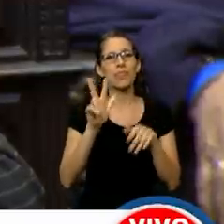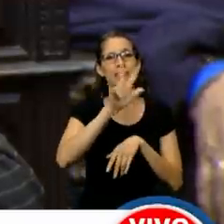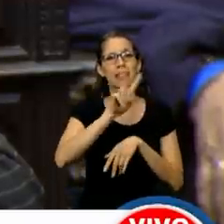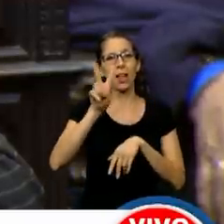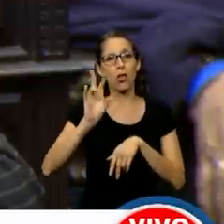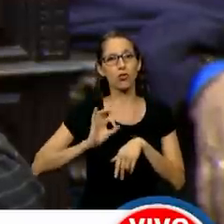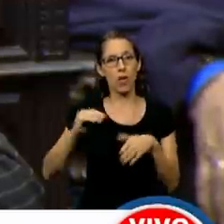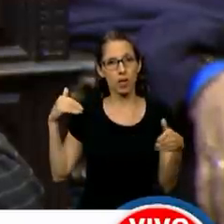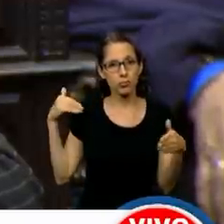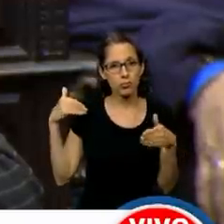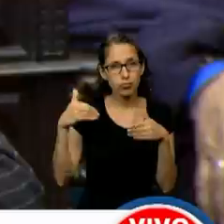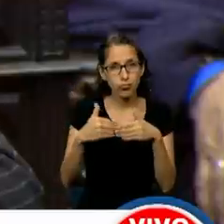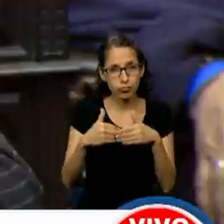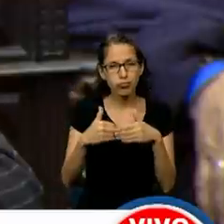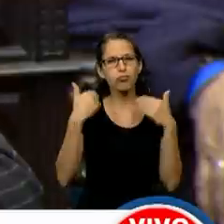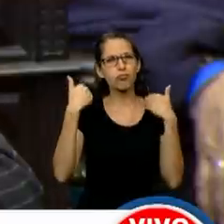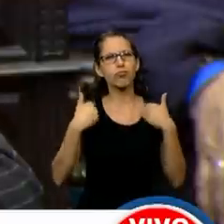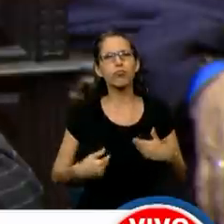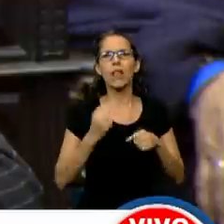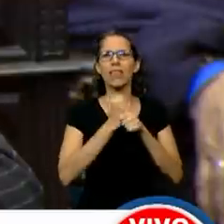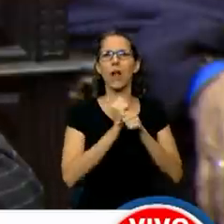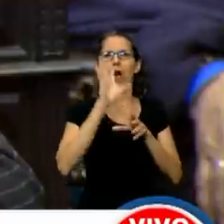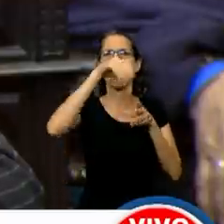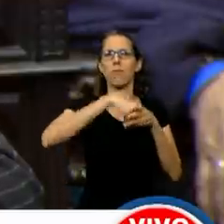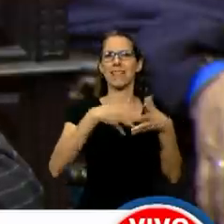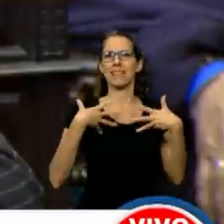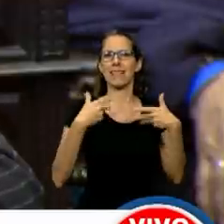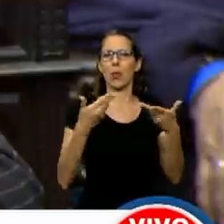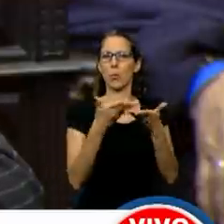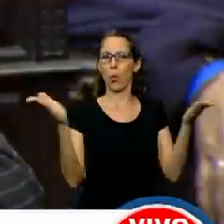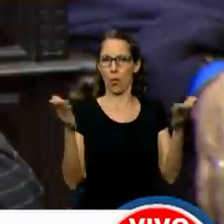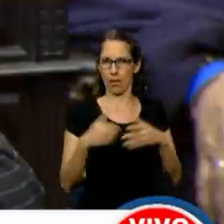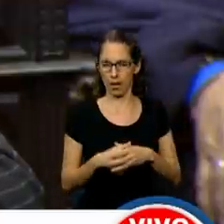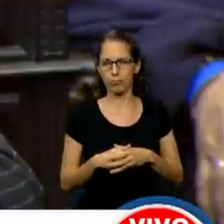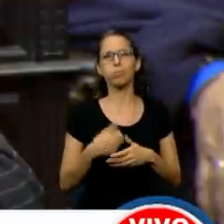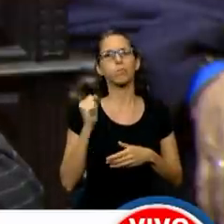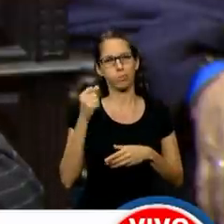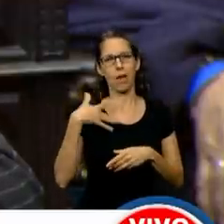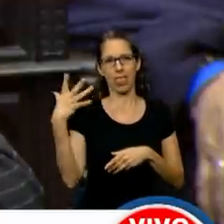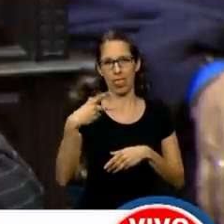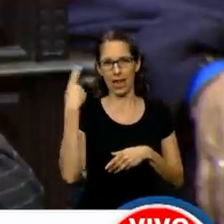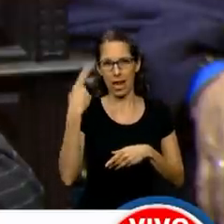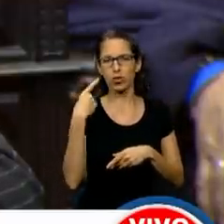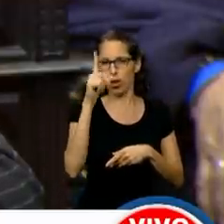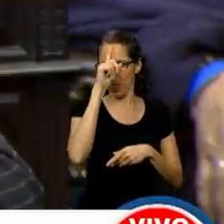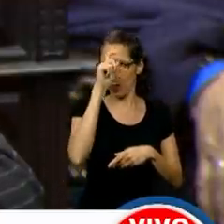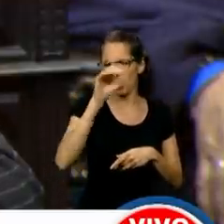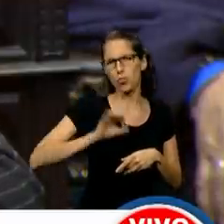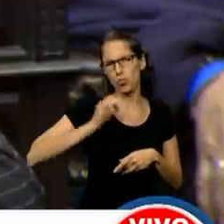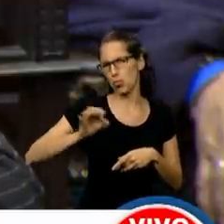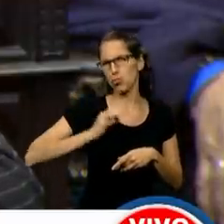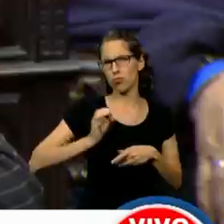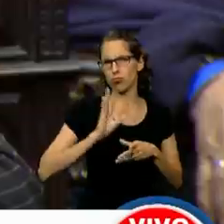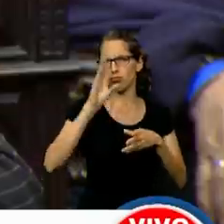años que estoy en la salud pública he sido directora de hospital muchos años